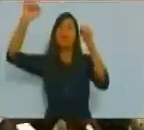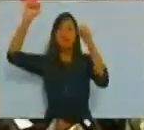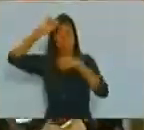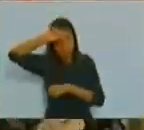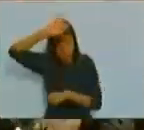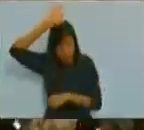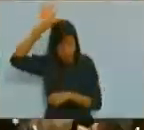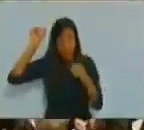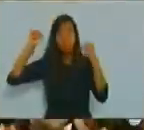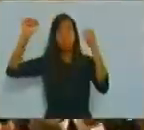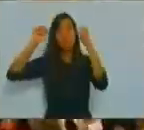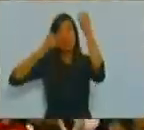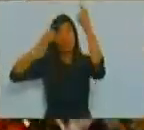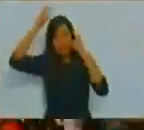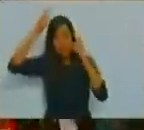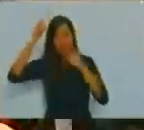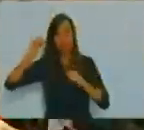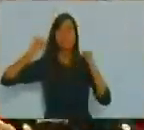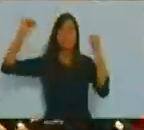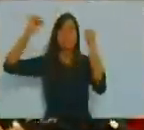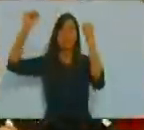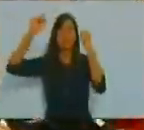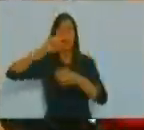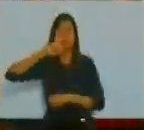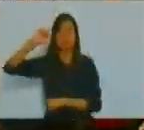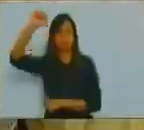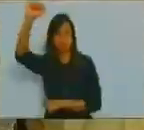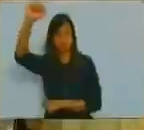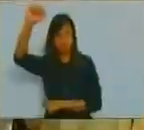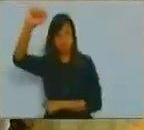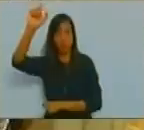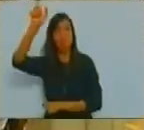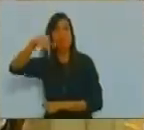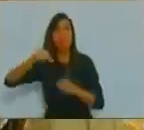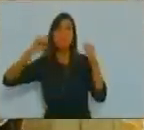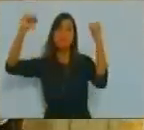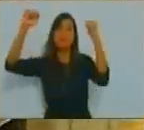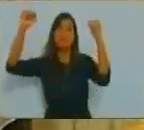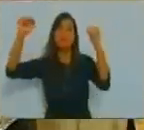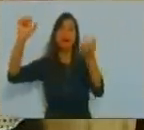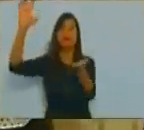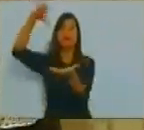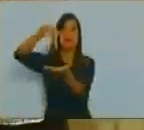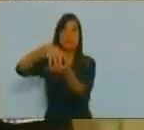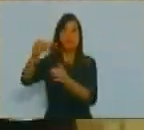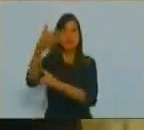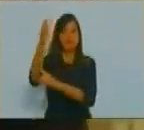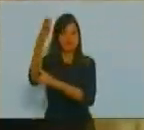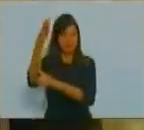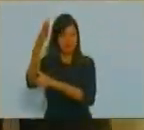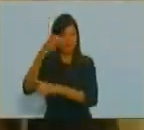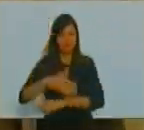que vivamos vos sabes que el presidente nicolás maduro y que vive la asamblea nacional constituyente